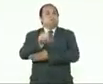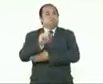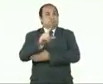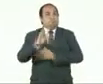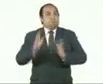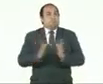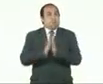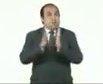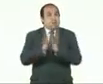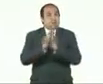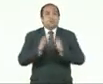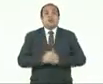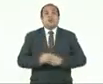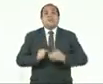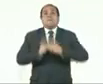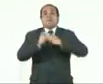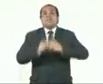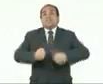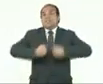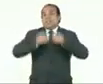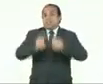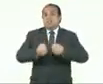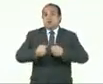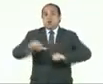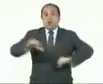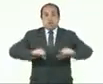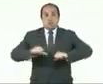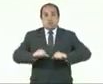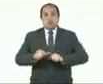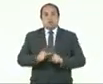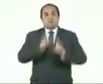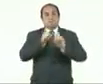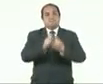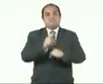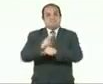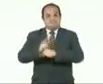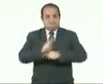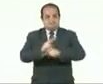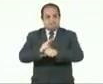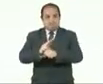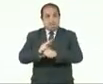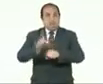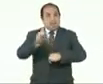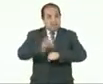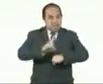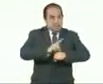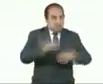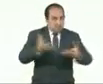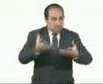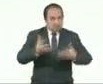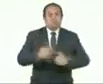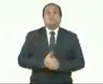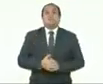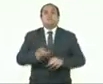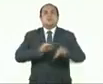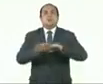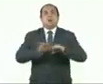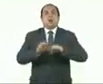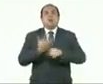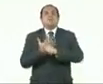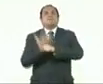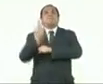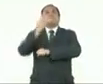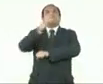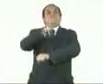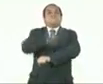a fortalecer la seguridad con acciones de prevención y lo hacemos todos los días, trabajando